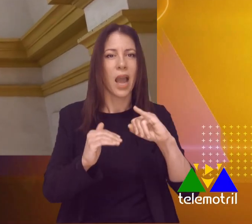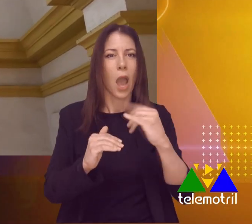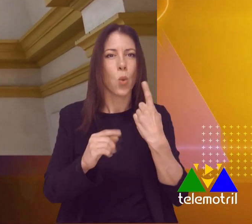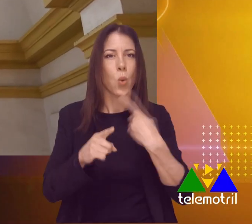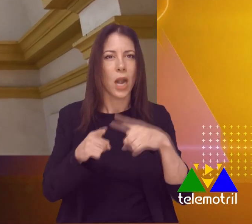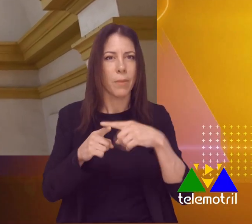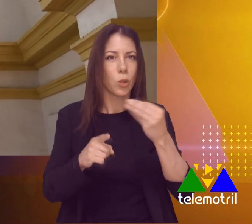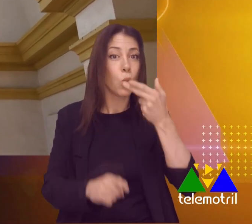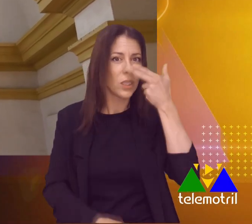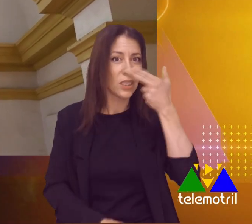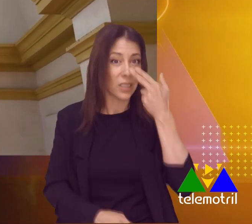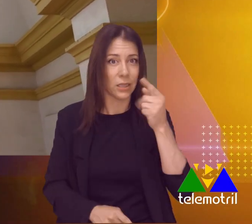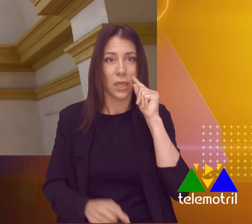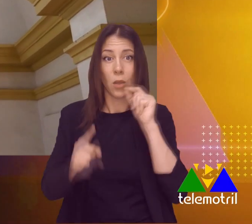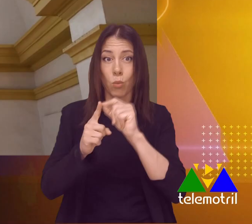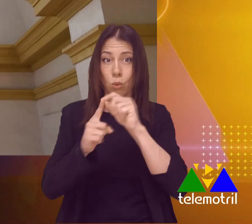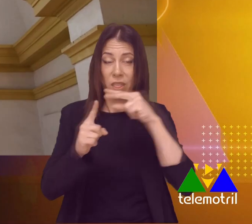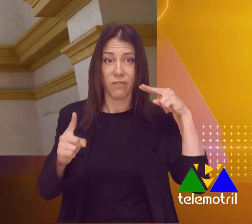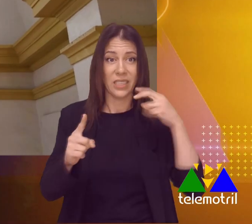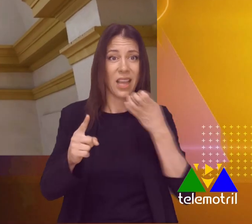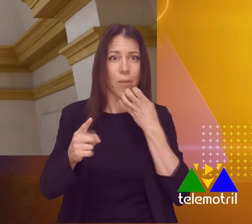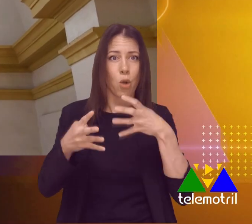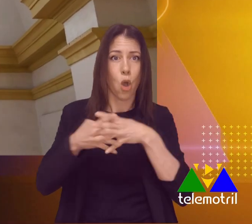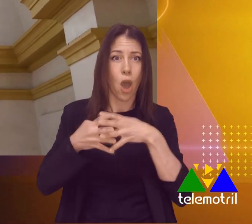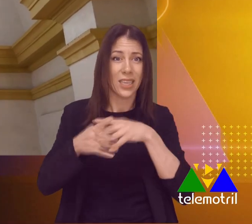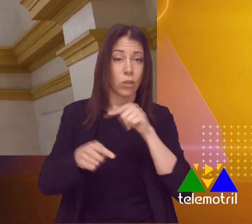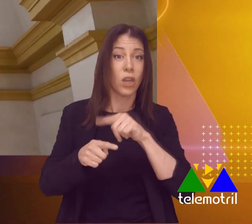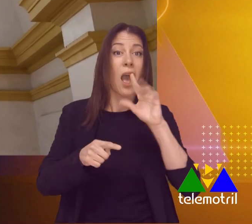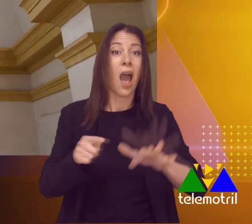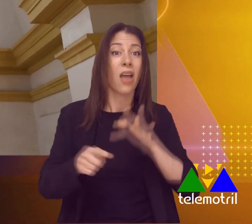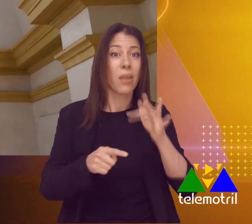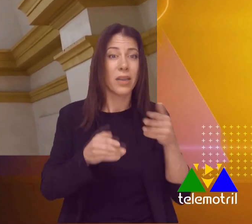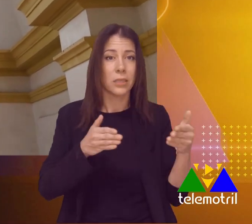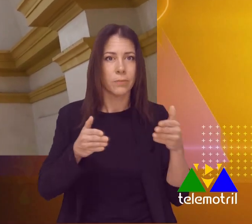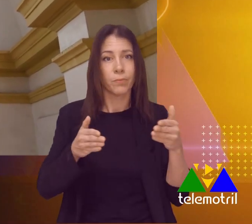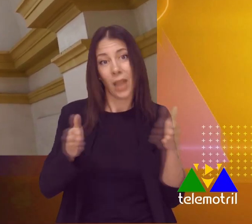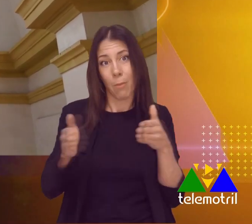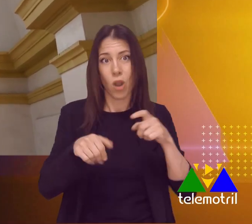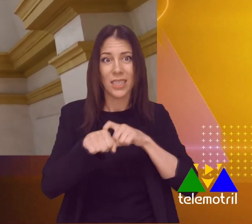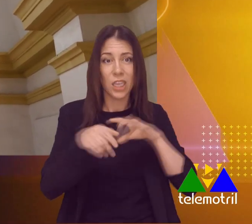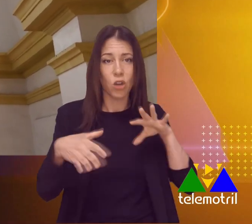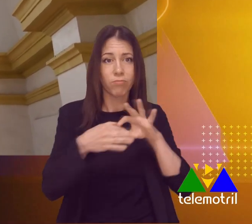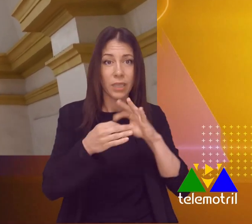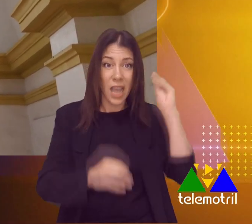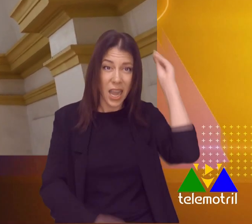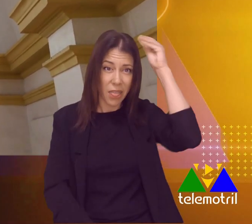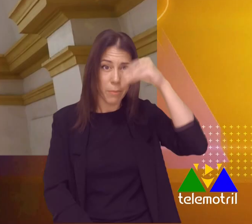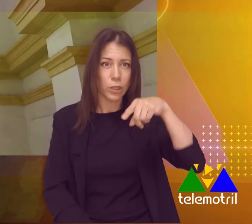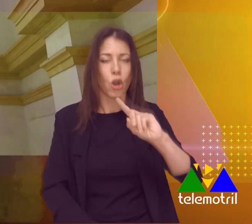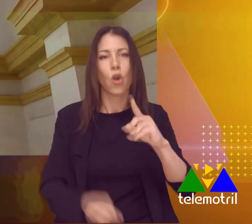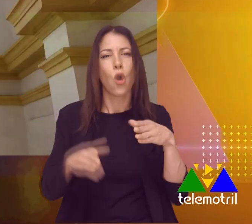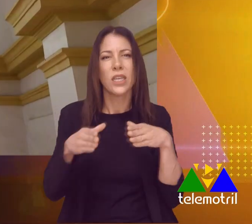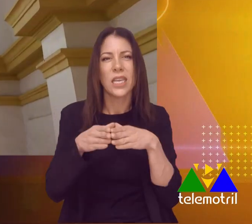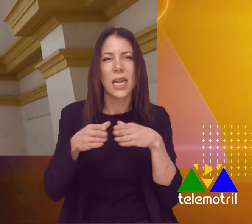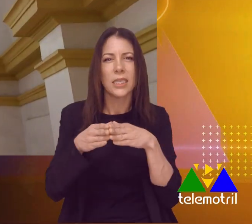muy interesante desde el punto de vista arquitectónico. Y además, como estamos en el Renacimiento, ya no es una iglesia con